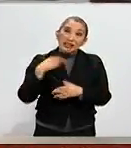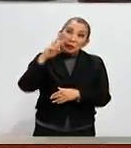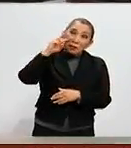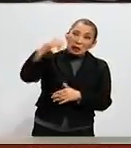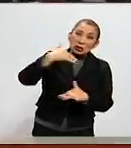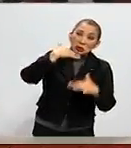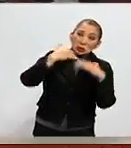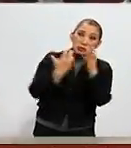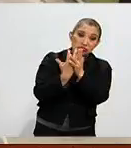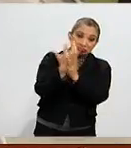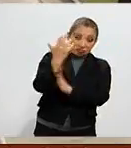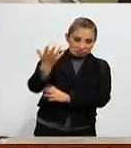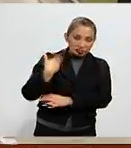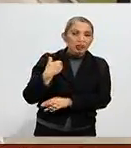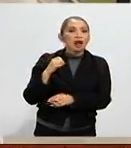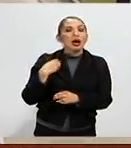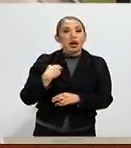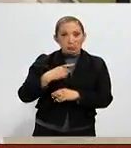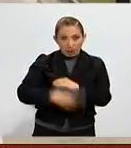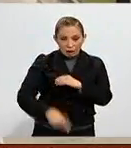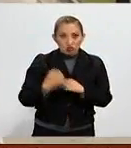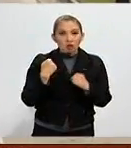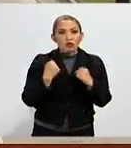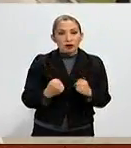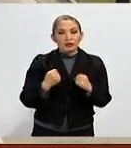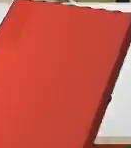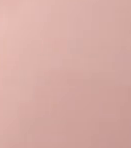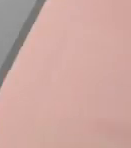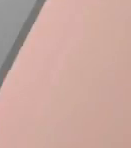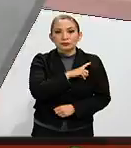de contaminación provocan serias afectaciones en la salud.